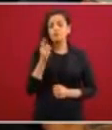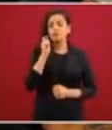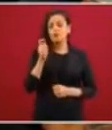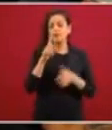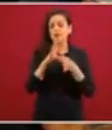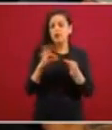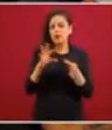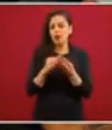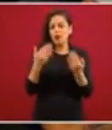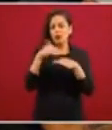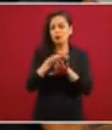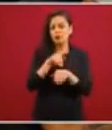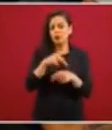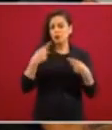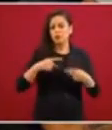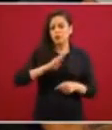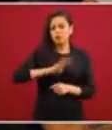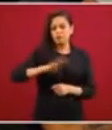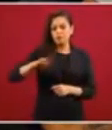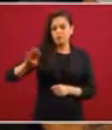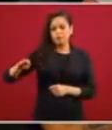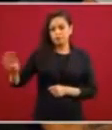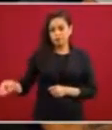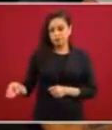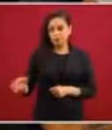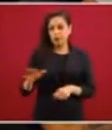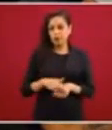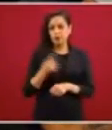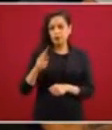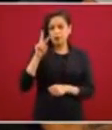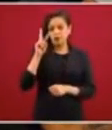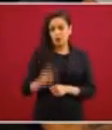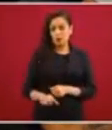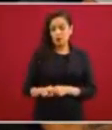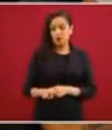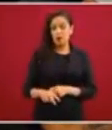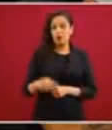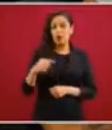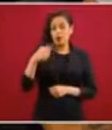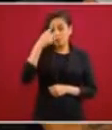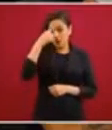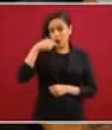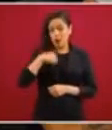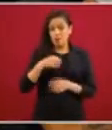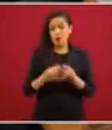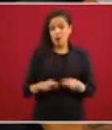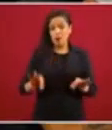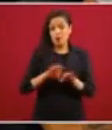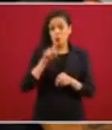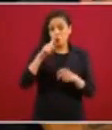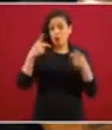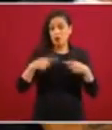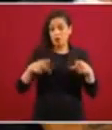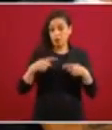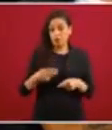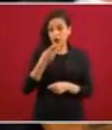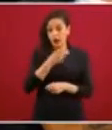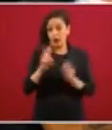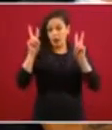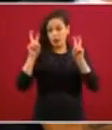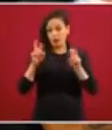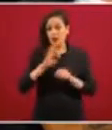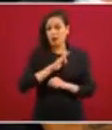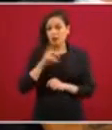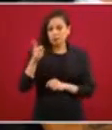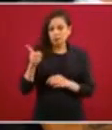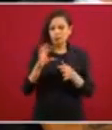los familiares, de la situación que están pasando. Estoy hablando con una persona muy importante para mí en este momento y justamente estábamos hablando de ese tema. No sé si habría alguna posibilidad